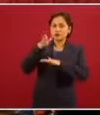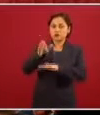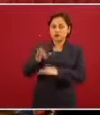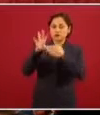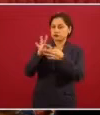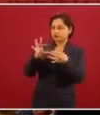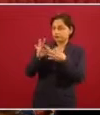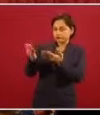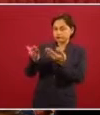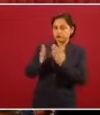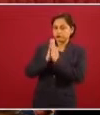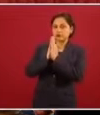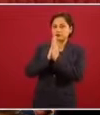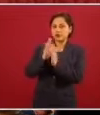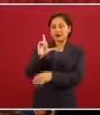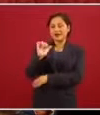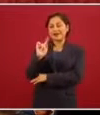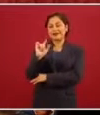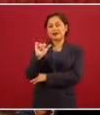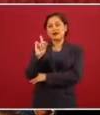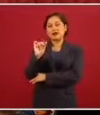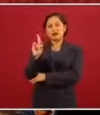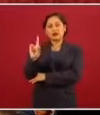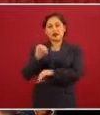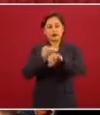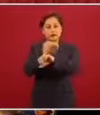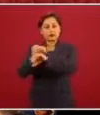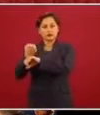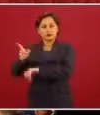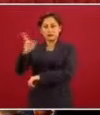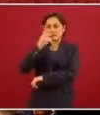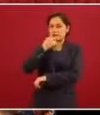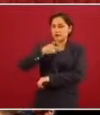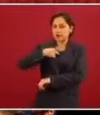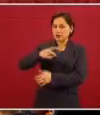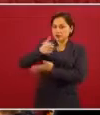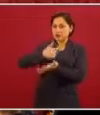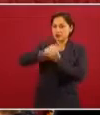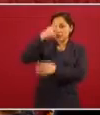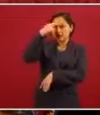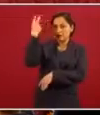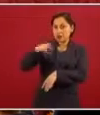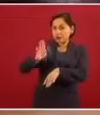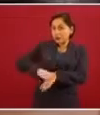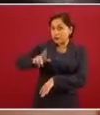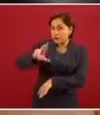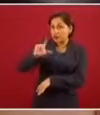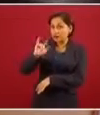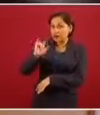de la letalidad en los estados. Decía que la Ciudad de México no es el estado con mayor letalidad. ¿Nos puede explicar, por